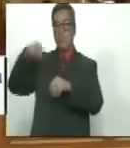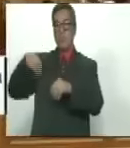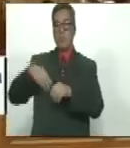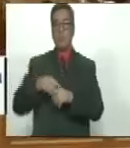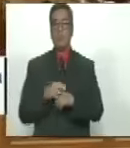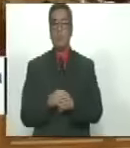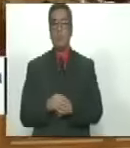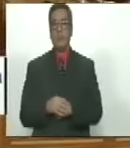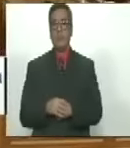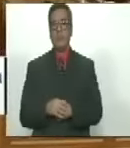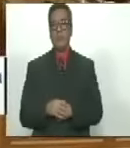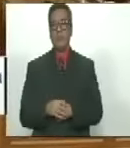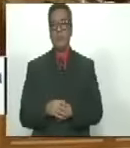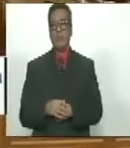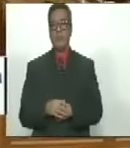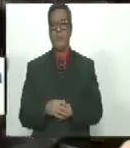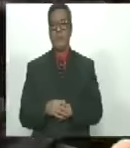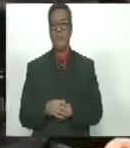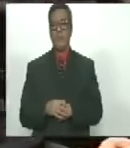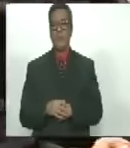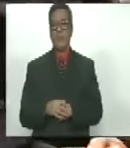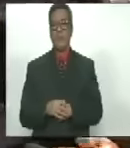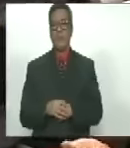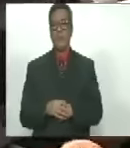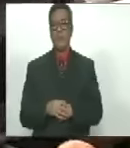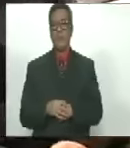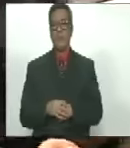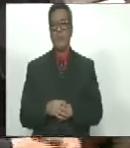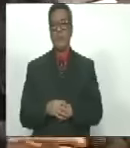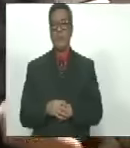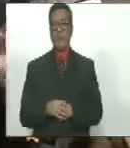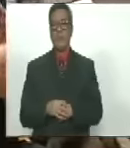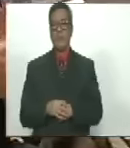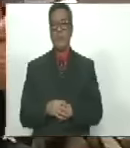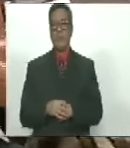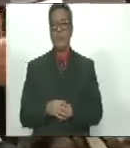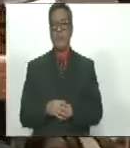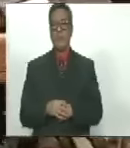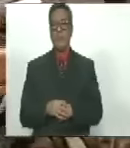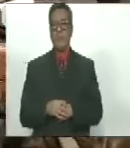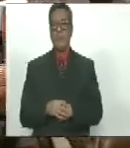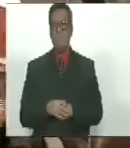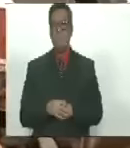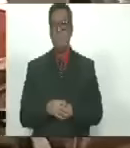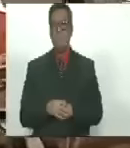doctor Daniel Ramírez Herrera, defensor público general.